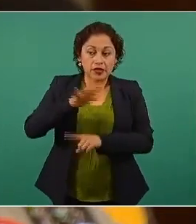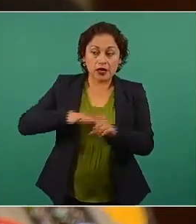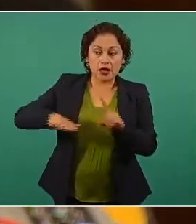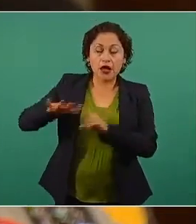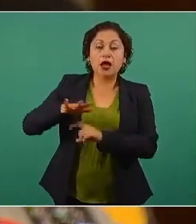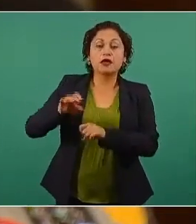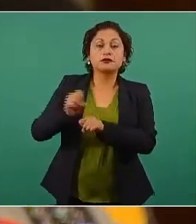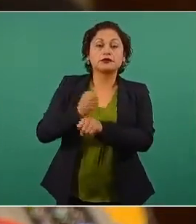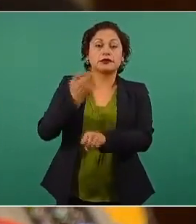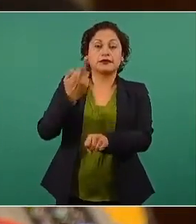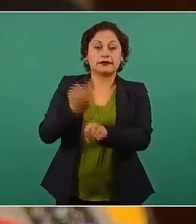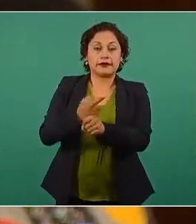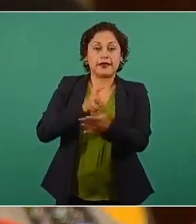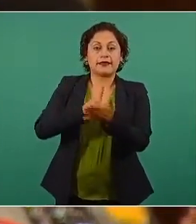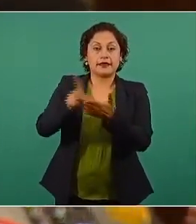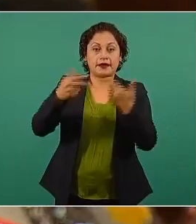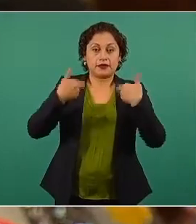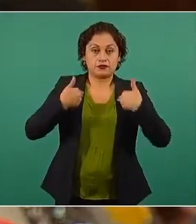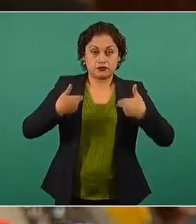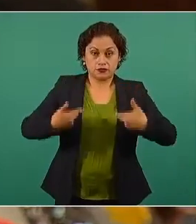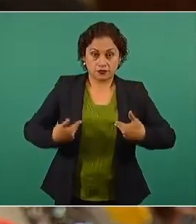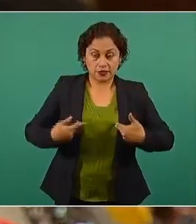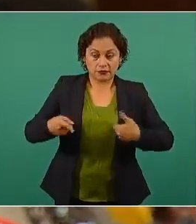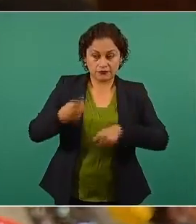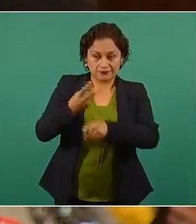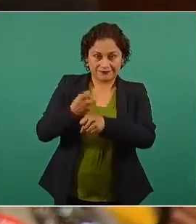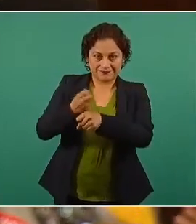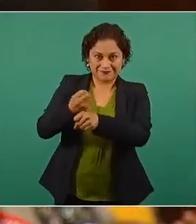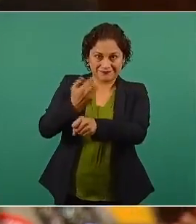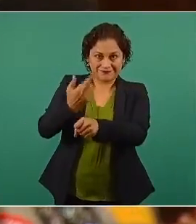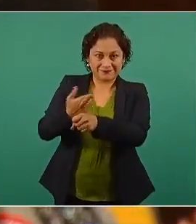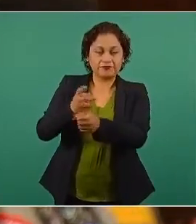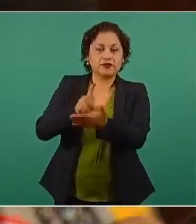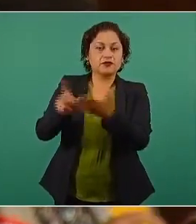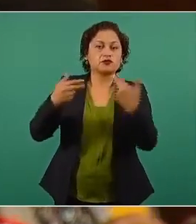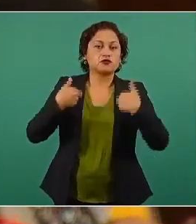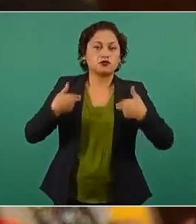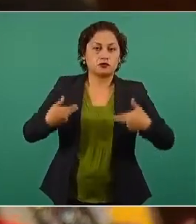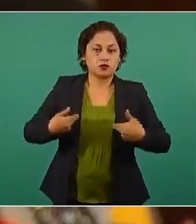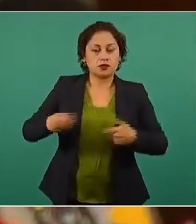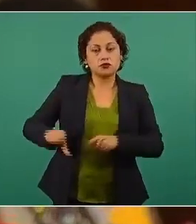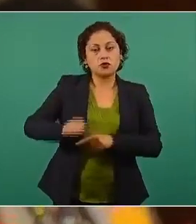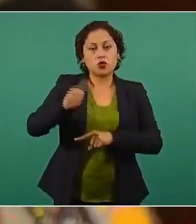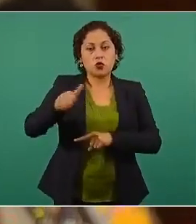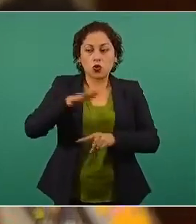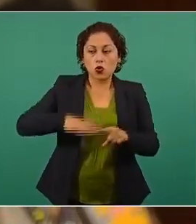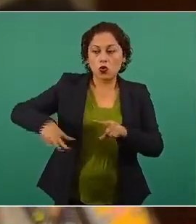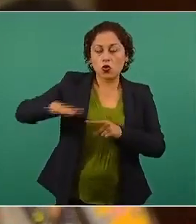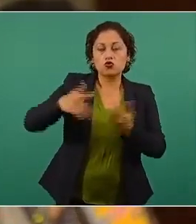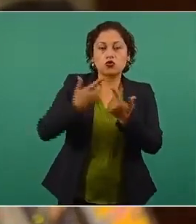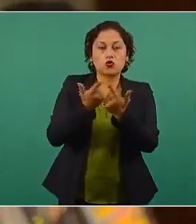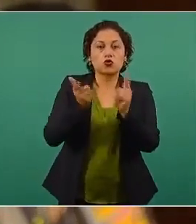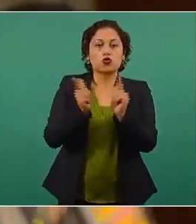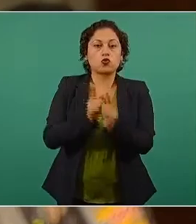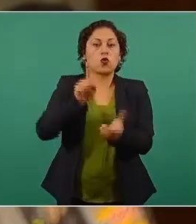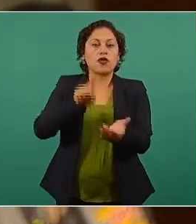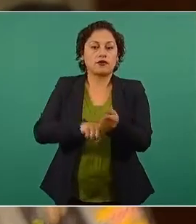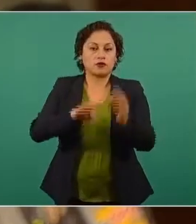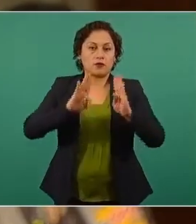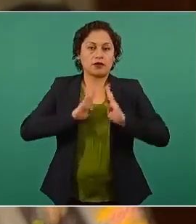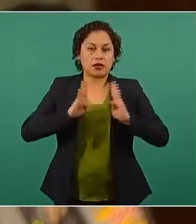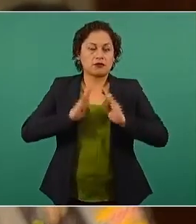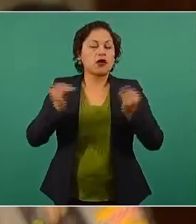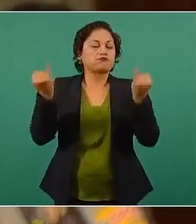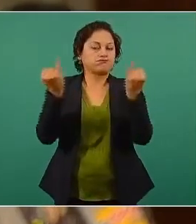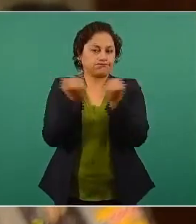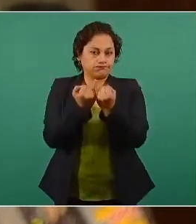Derechos Humanos ahora, Subsecretaría de Derechos Humanos, como en algunos grupos de las Fuerzas Armadas.